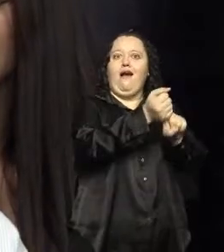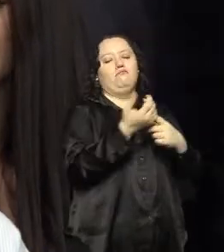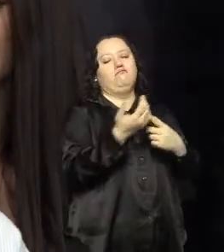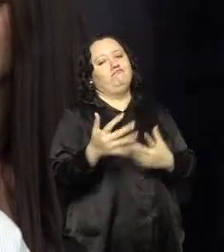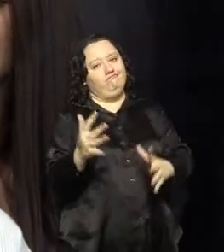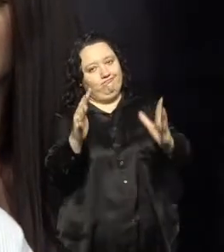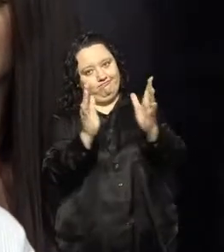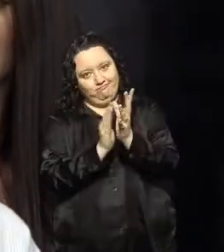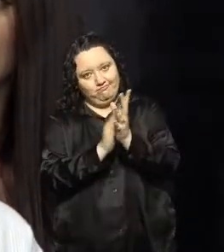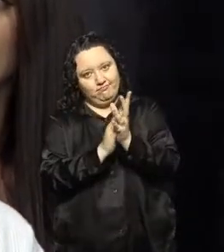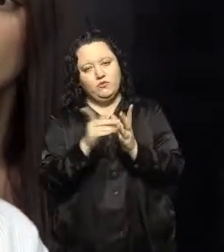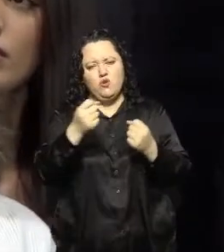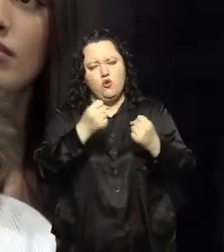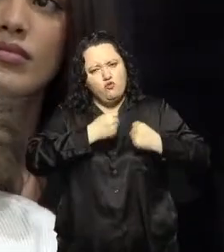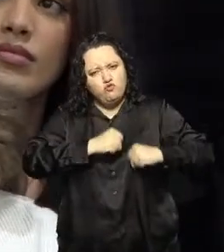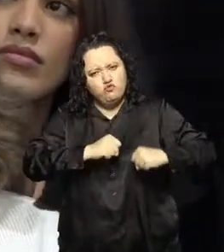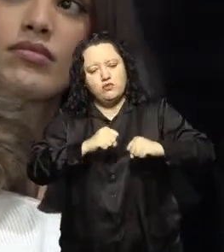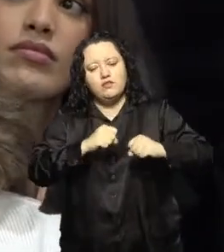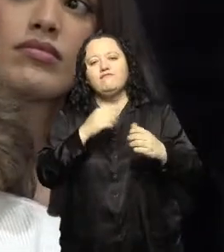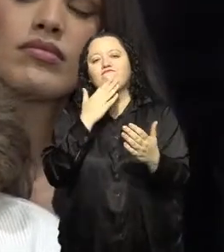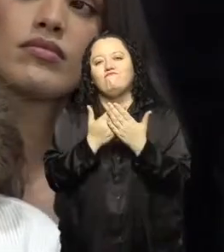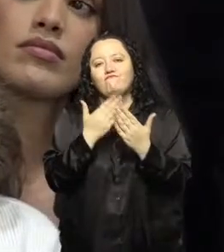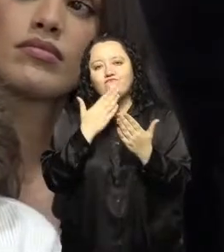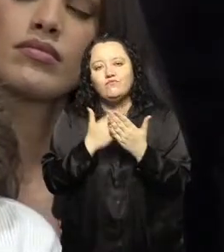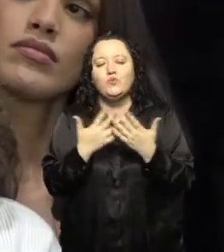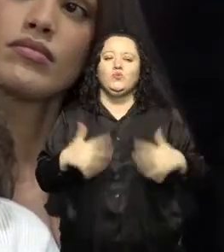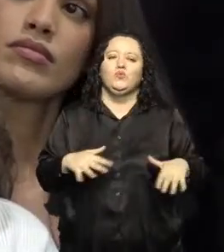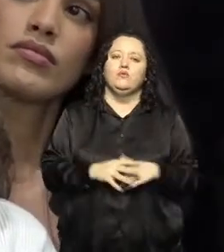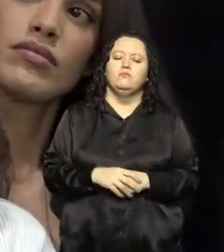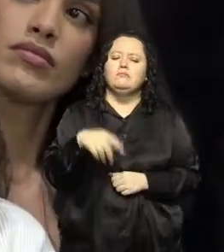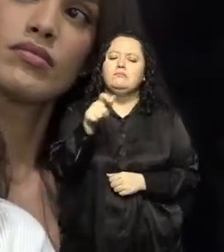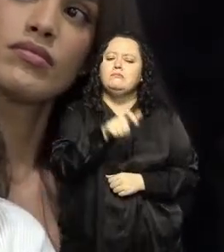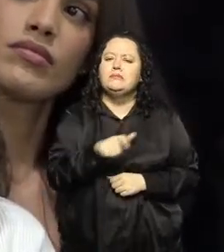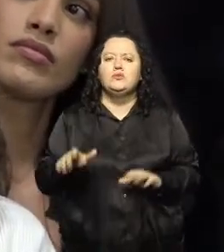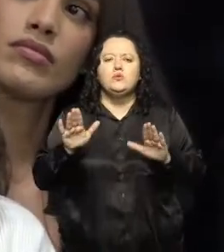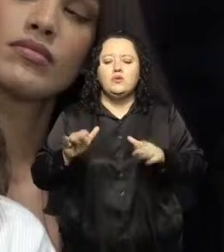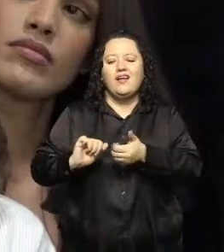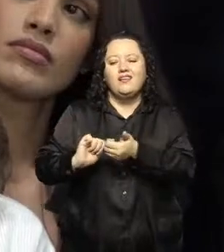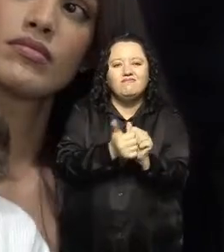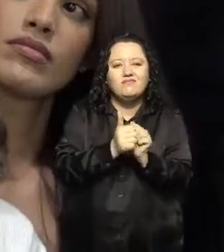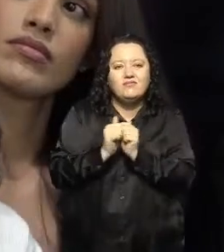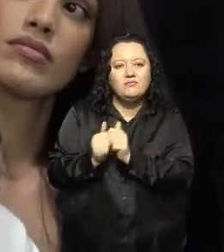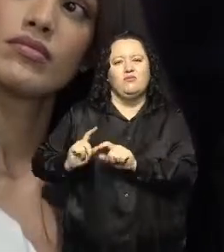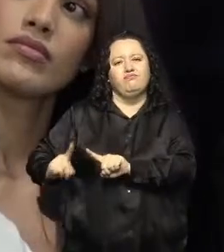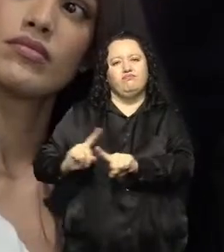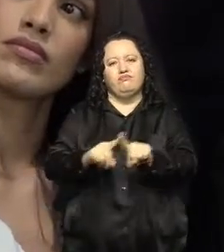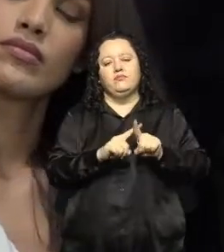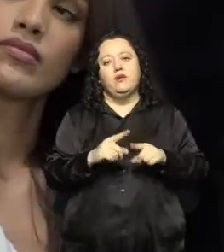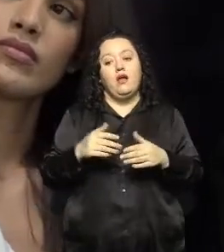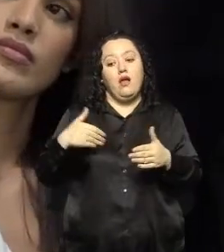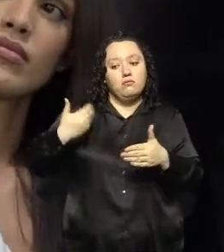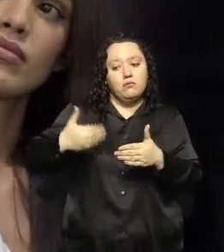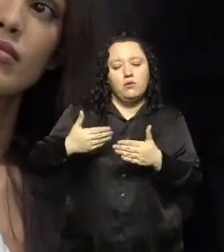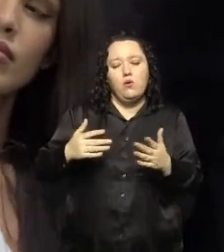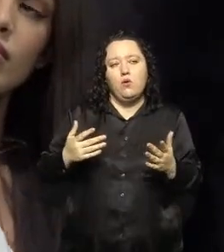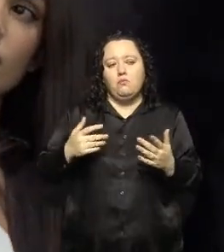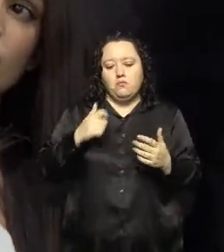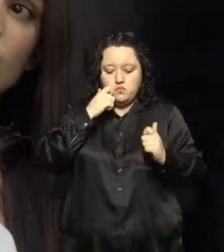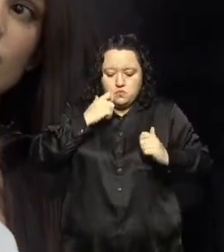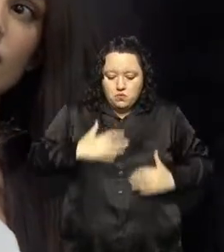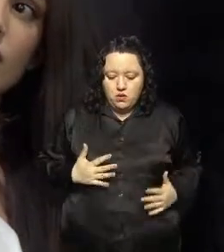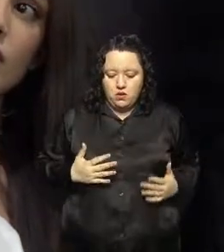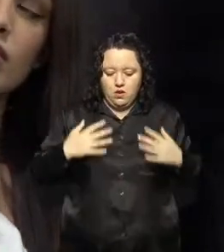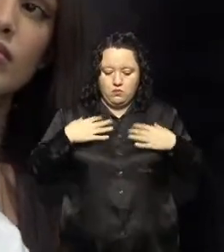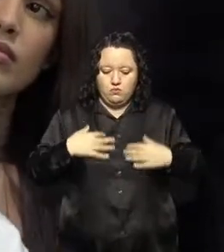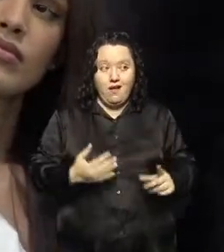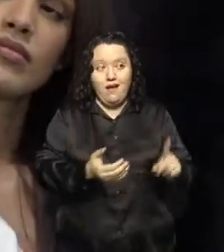agradecemos sus esfuerzos, valoramos sobre todo a las personas deportistas que muchas veces se mantienen ocultas detrás de